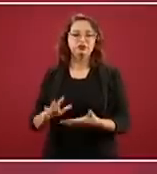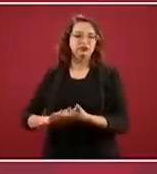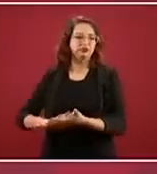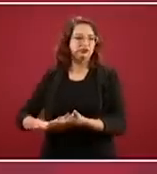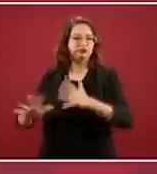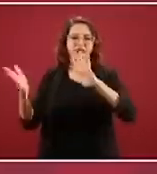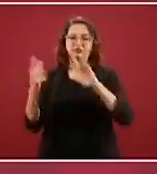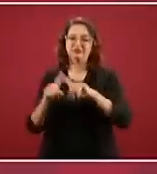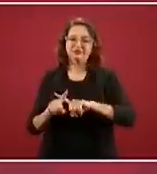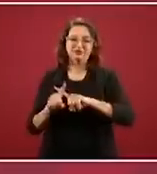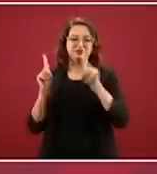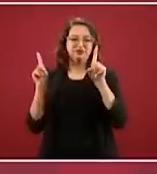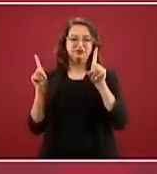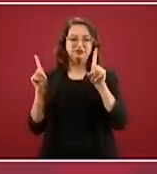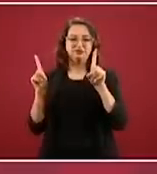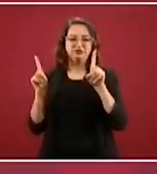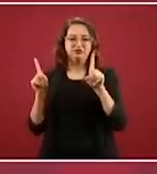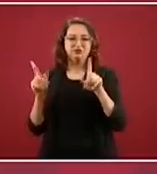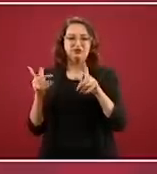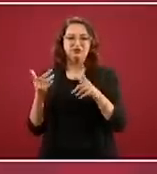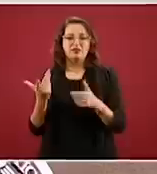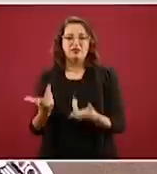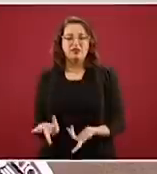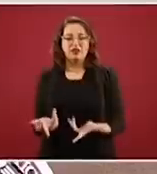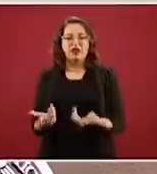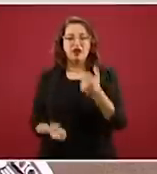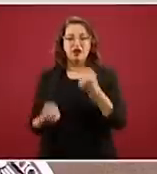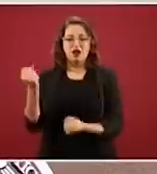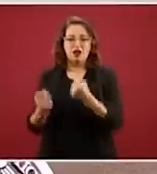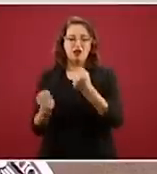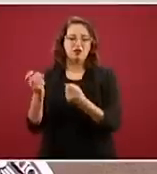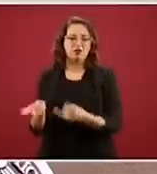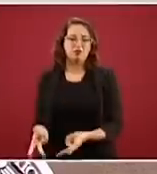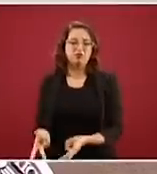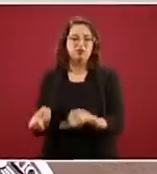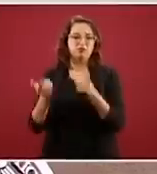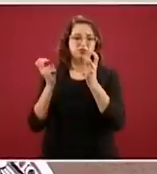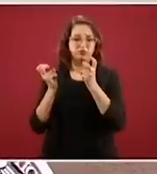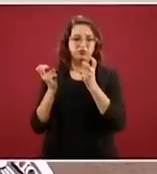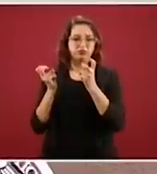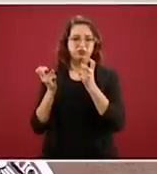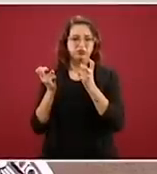violencia. En el caso del robo de vehículos,